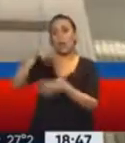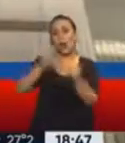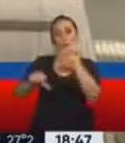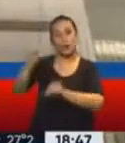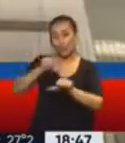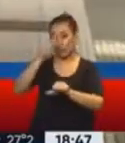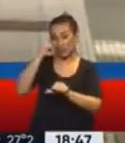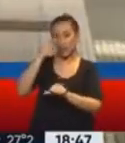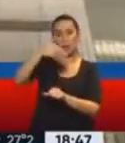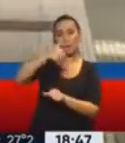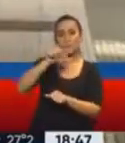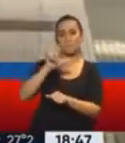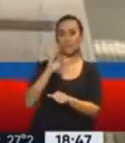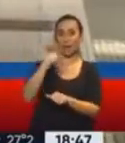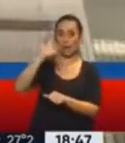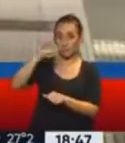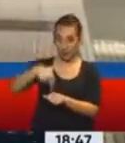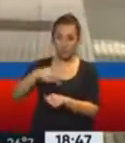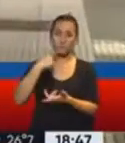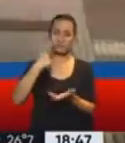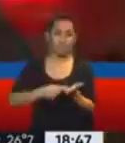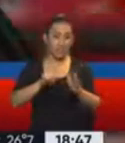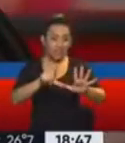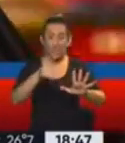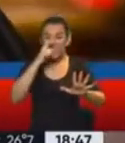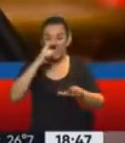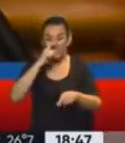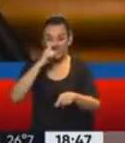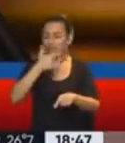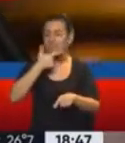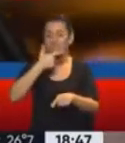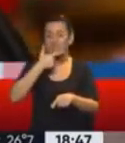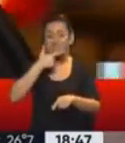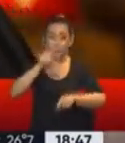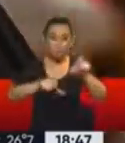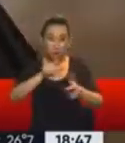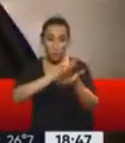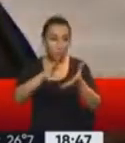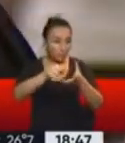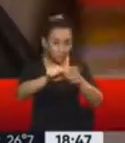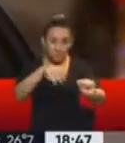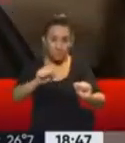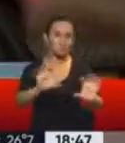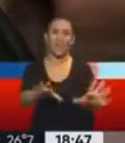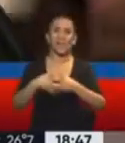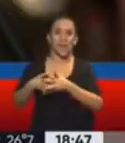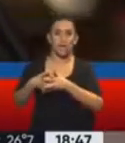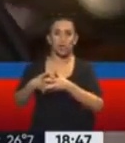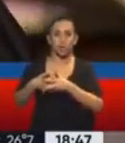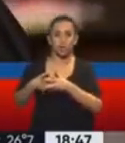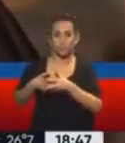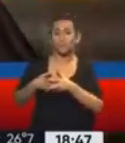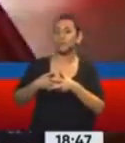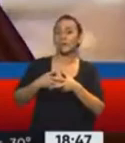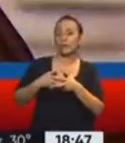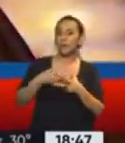ANLIS Malbrán, aisló estos 17 nuevos casos de variante Delta relacionados con viajeros, como les comentaba. Las muestras corresponden